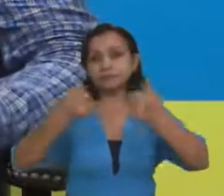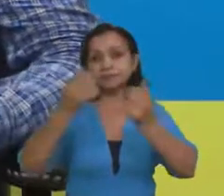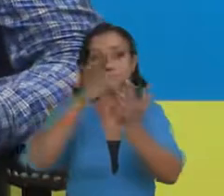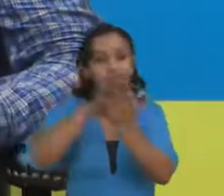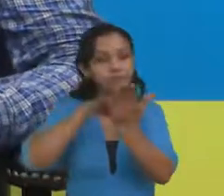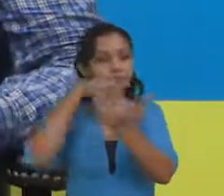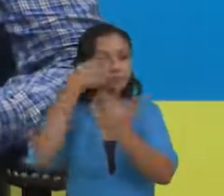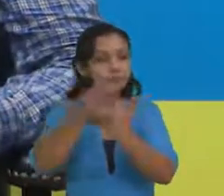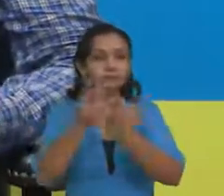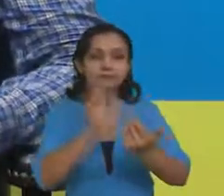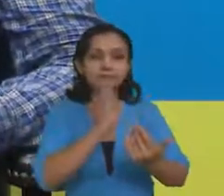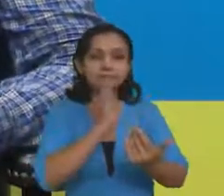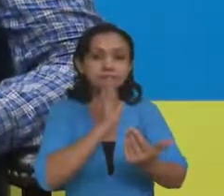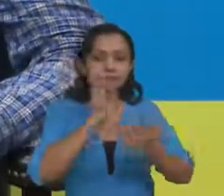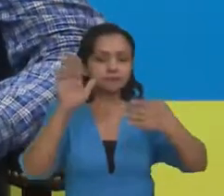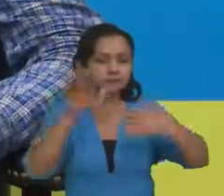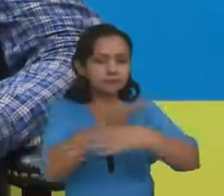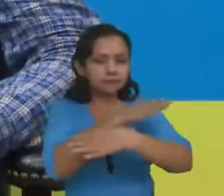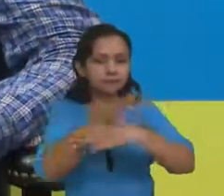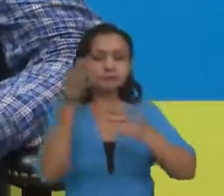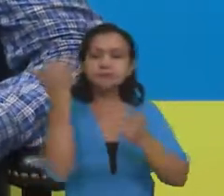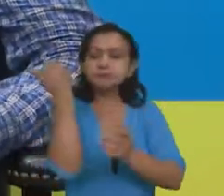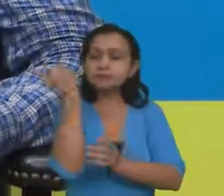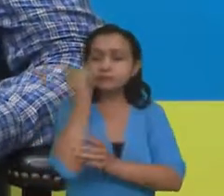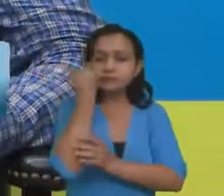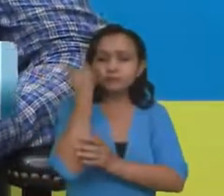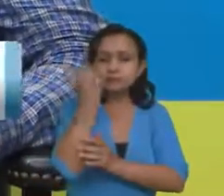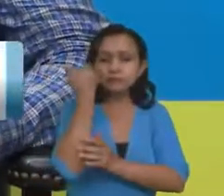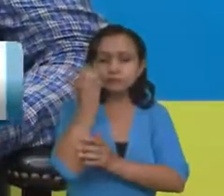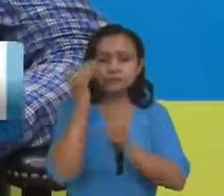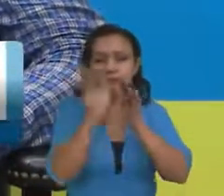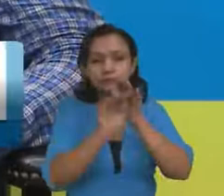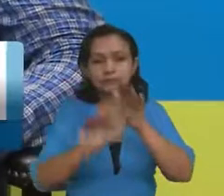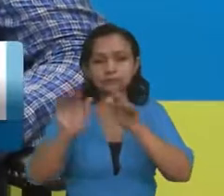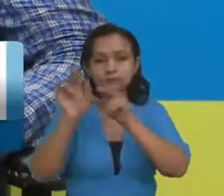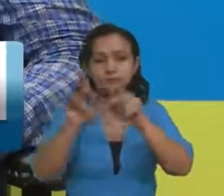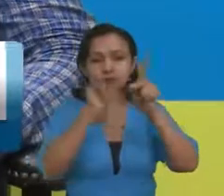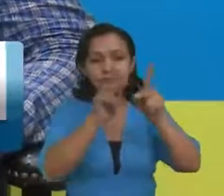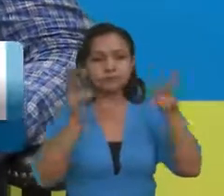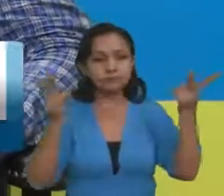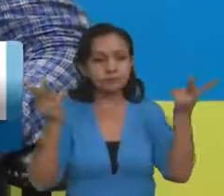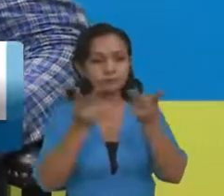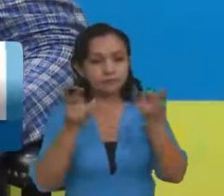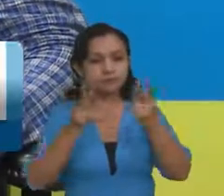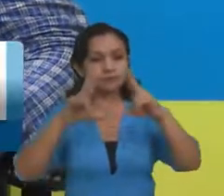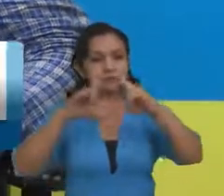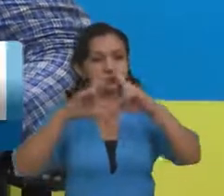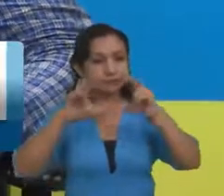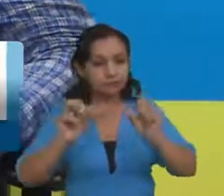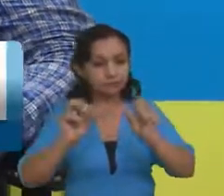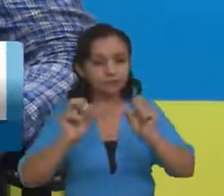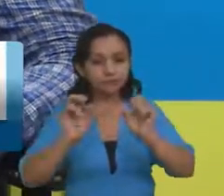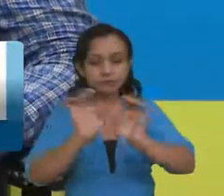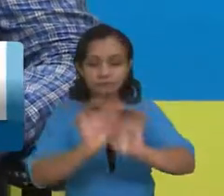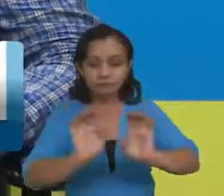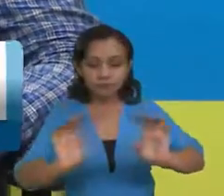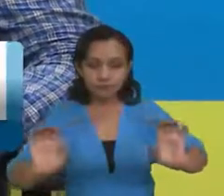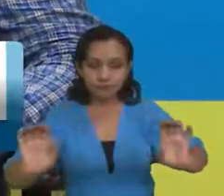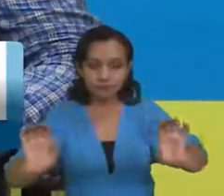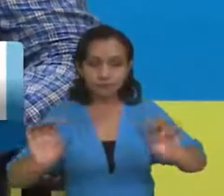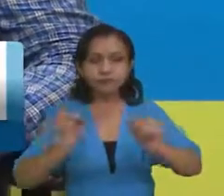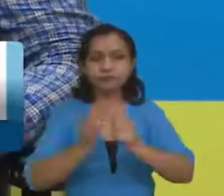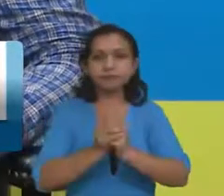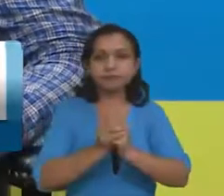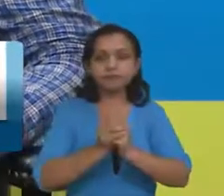conversamos sobre las enfermedades que afectan principalmente a la población nicaragüense, a la población infantil, a